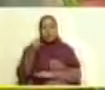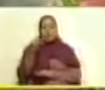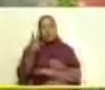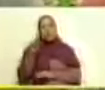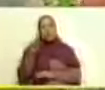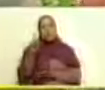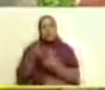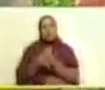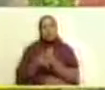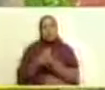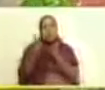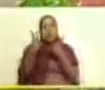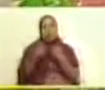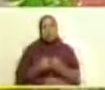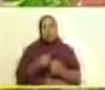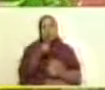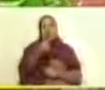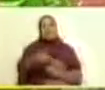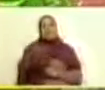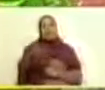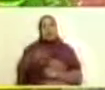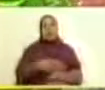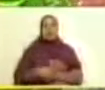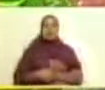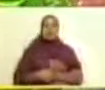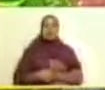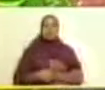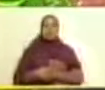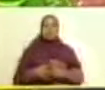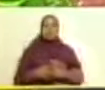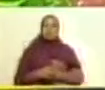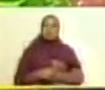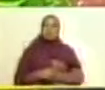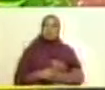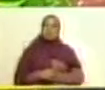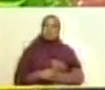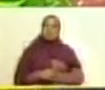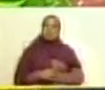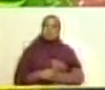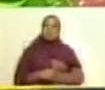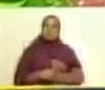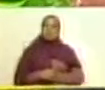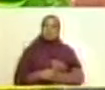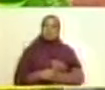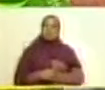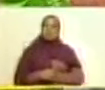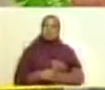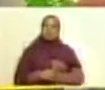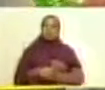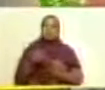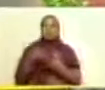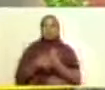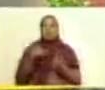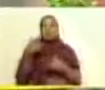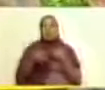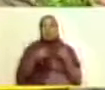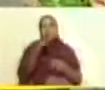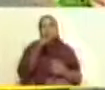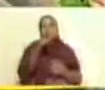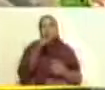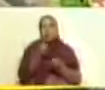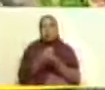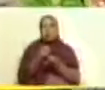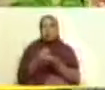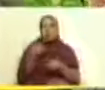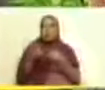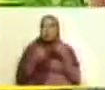Un segundo nudo crítico tiene que ver con las mentiras que se